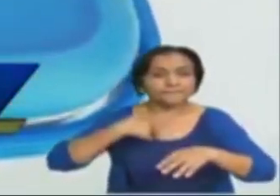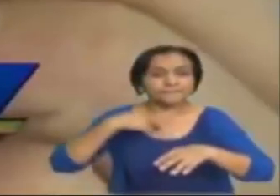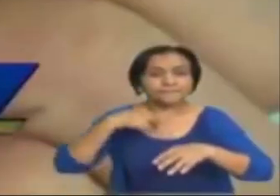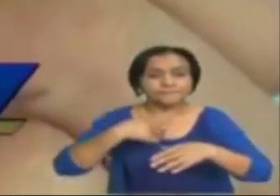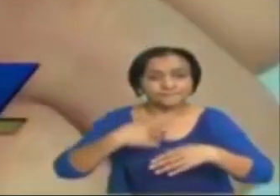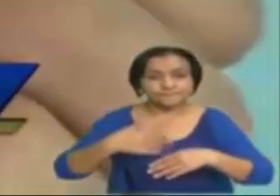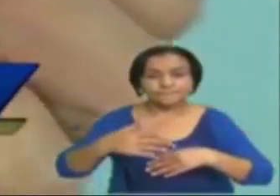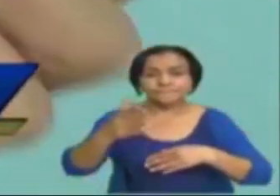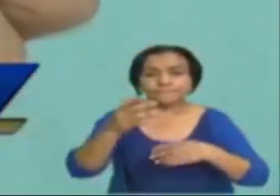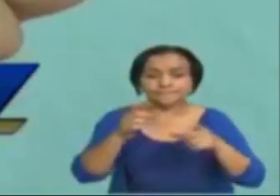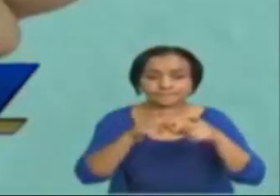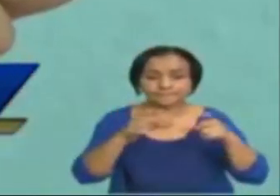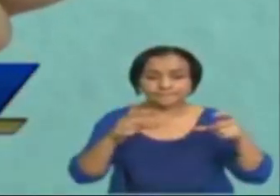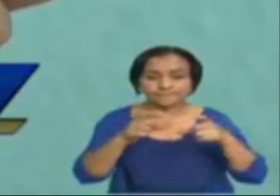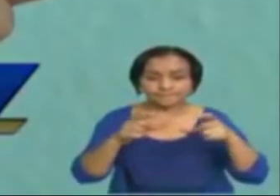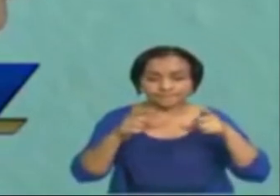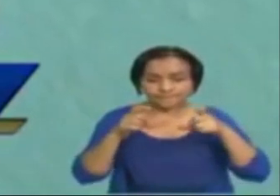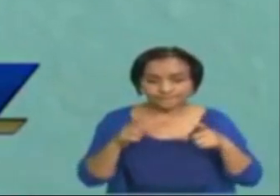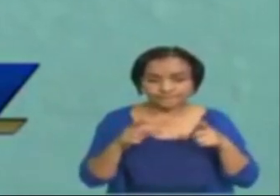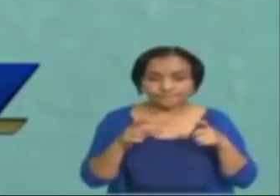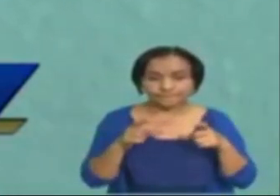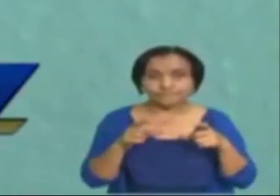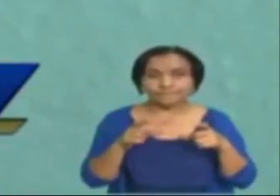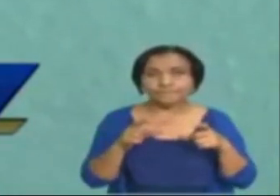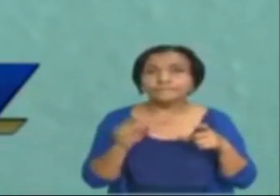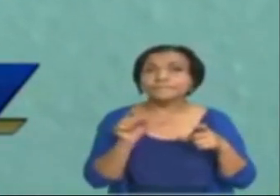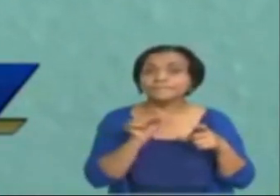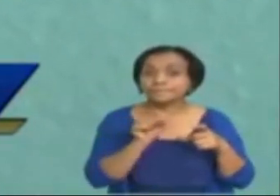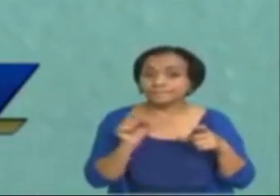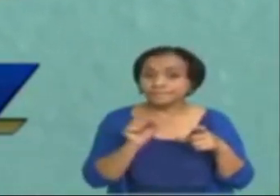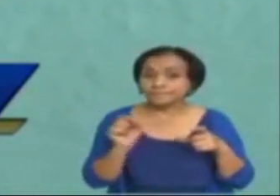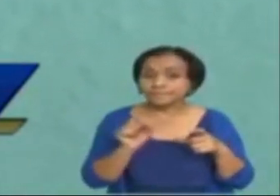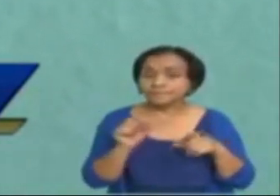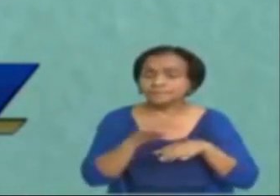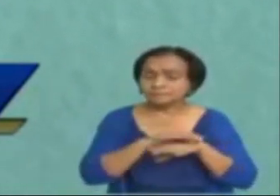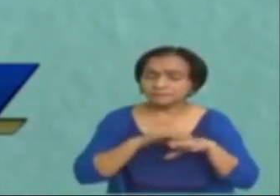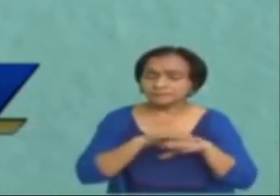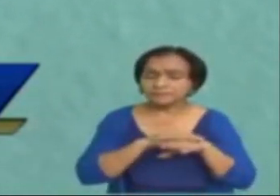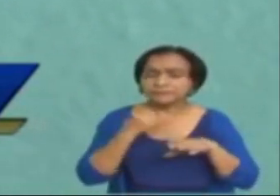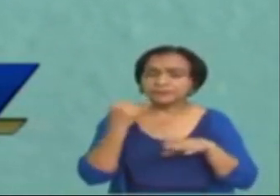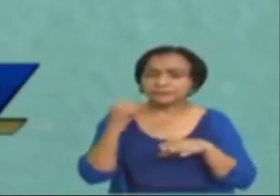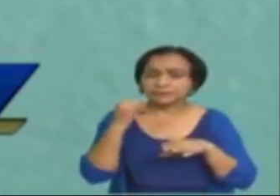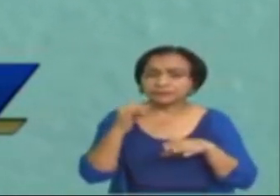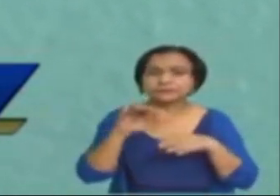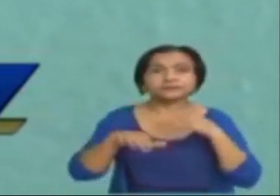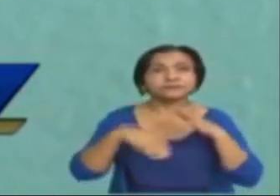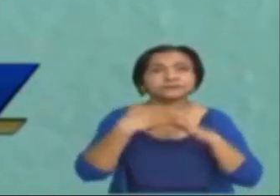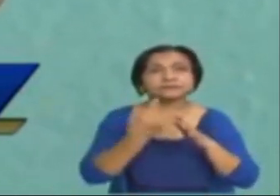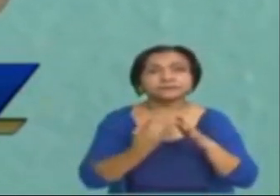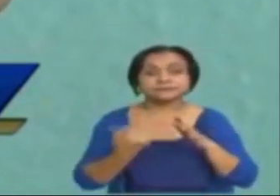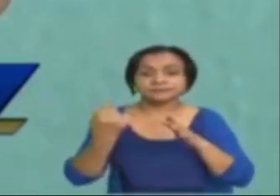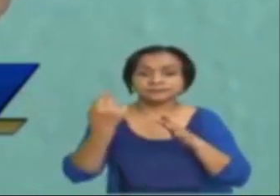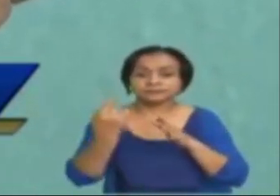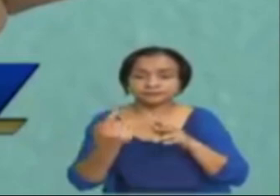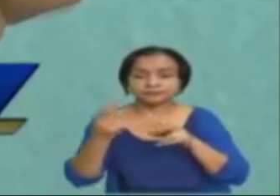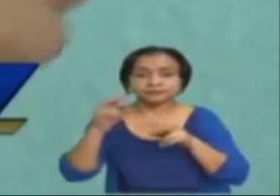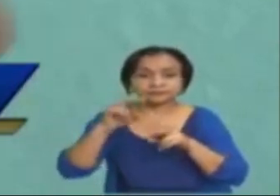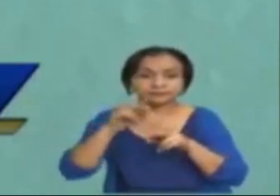protección y comprometiéndonos todos a seguir tomando, guardando todas las medidas